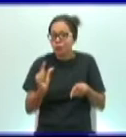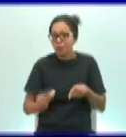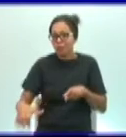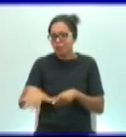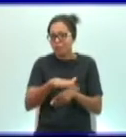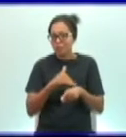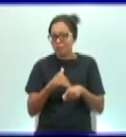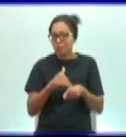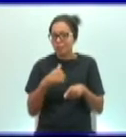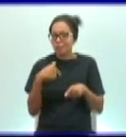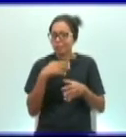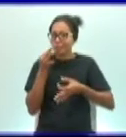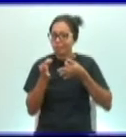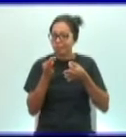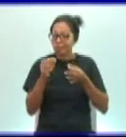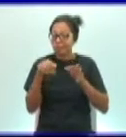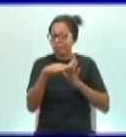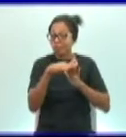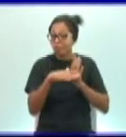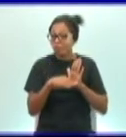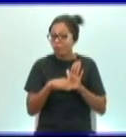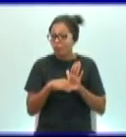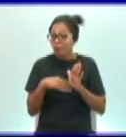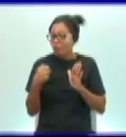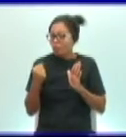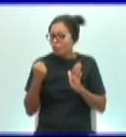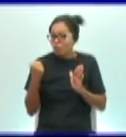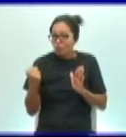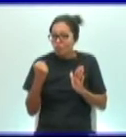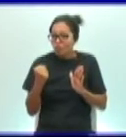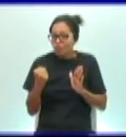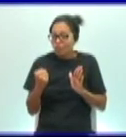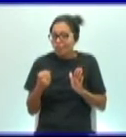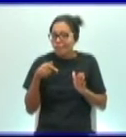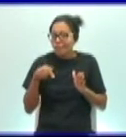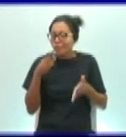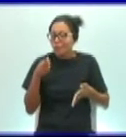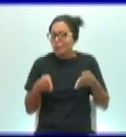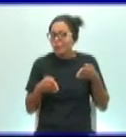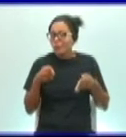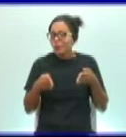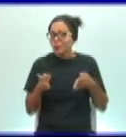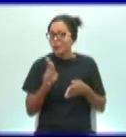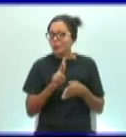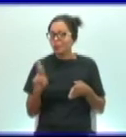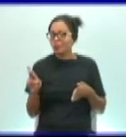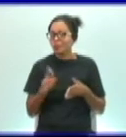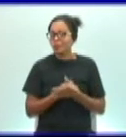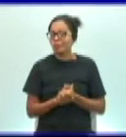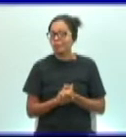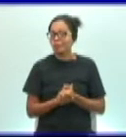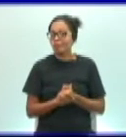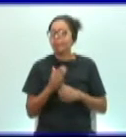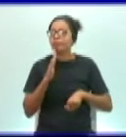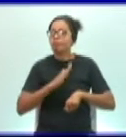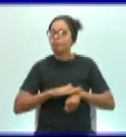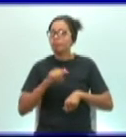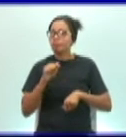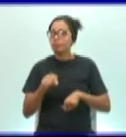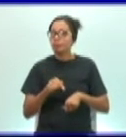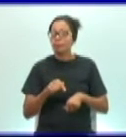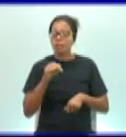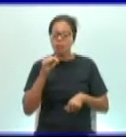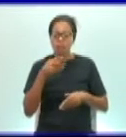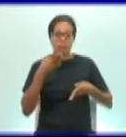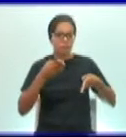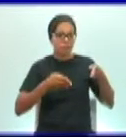una medida que tiene una fuerza extraordinaria en estos momentos de la revolución. Por eso, ¿cómo es el carácter de esta